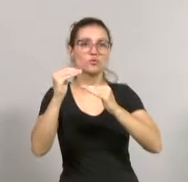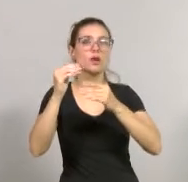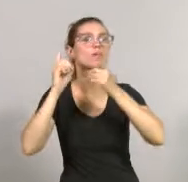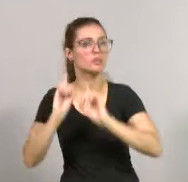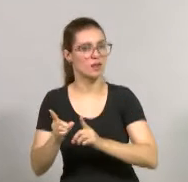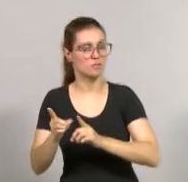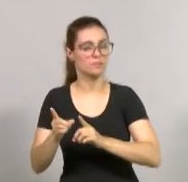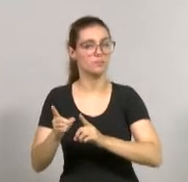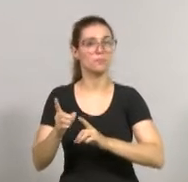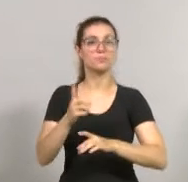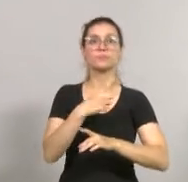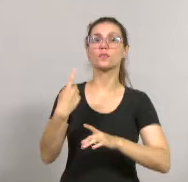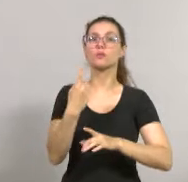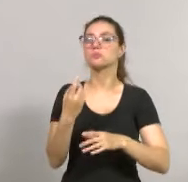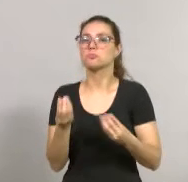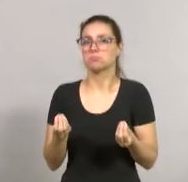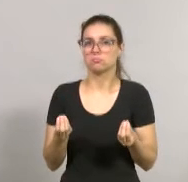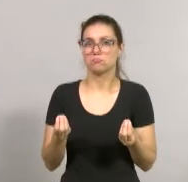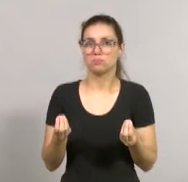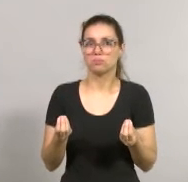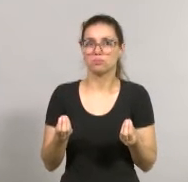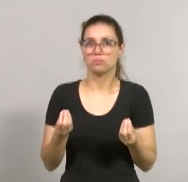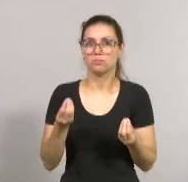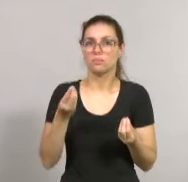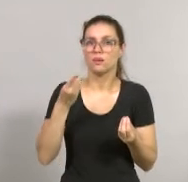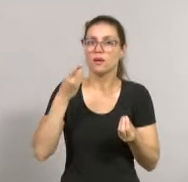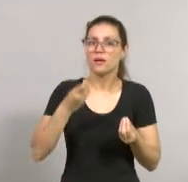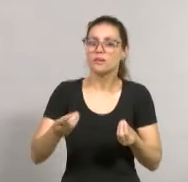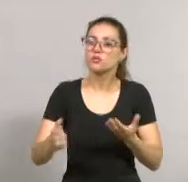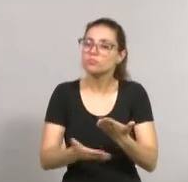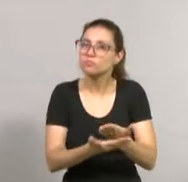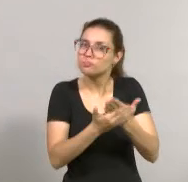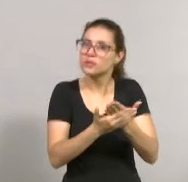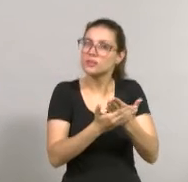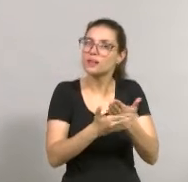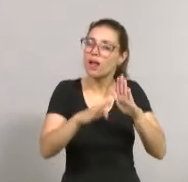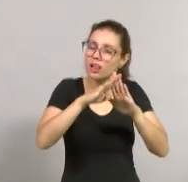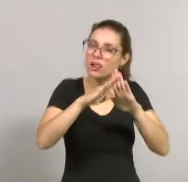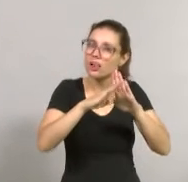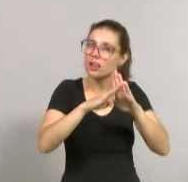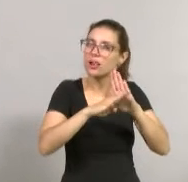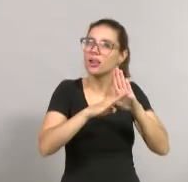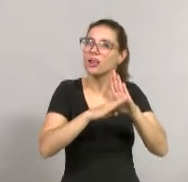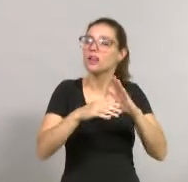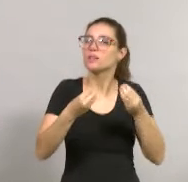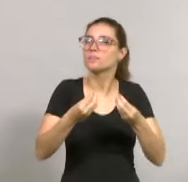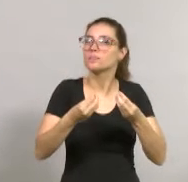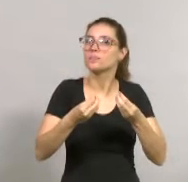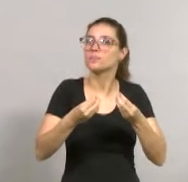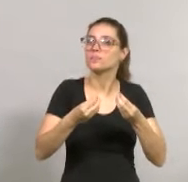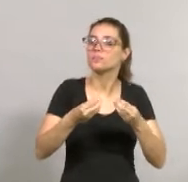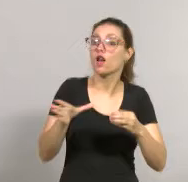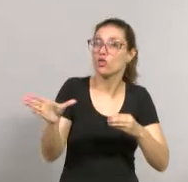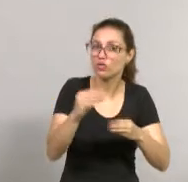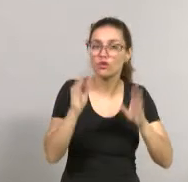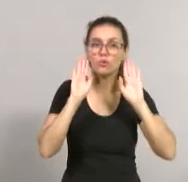que estamos haciendo es justamente garantizar condiciones para que esté en la agenda posible de todos